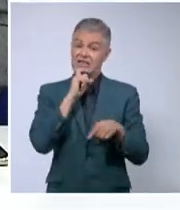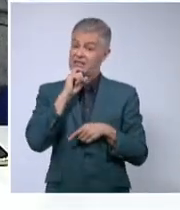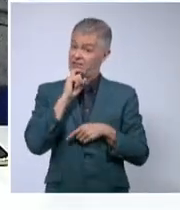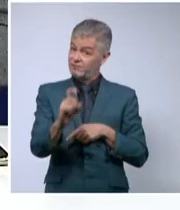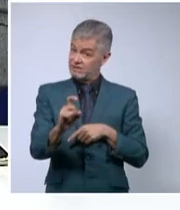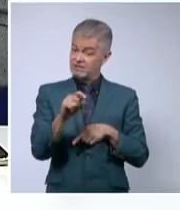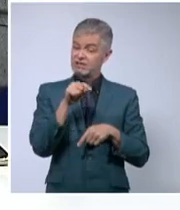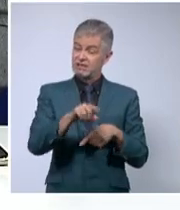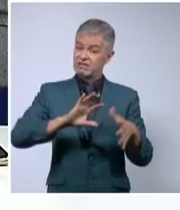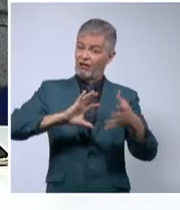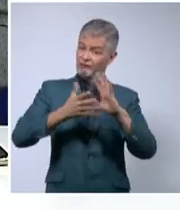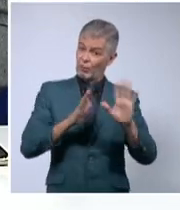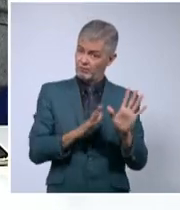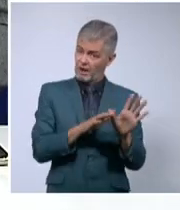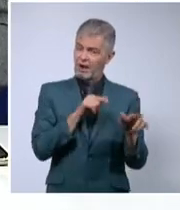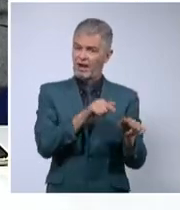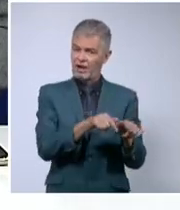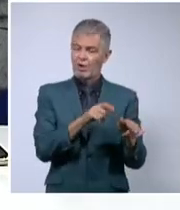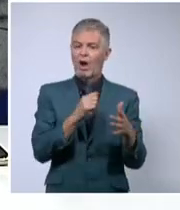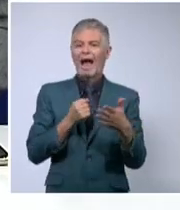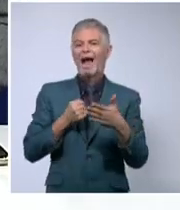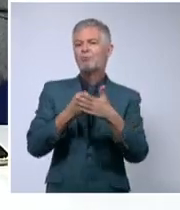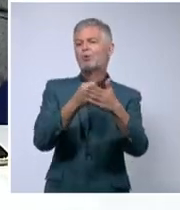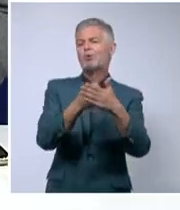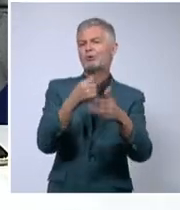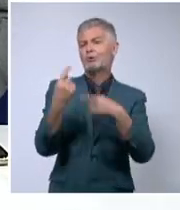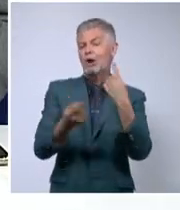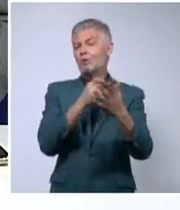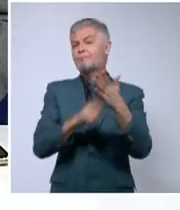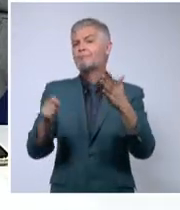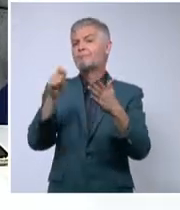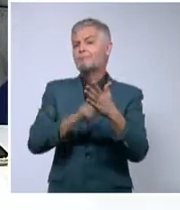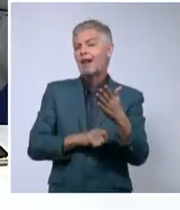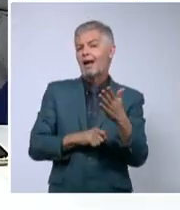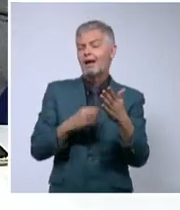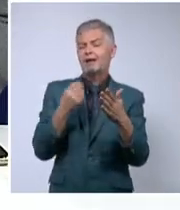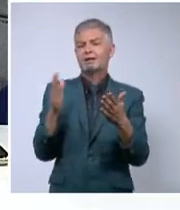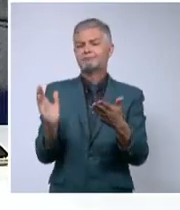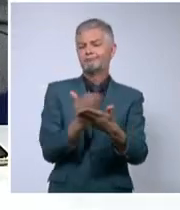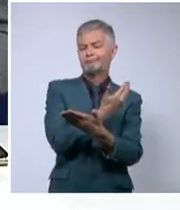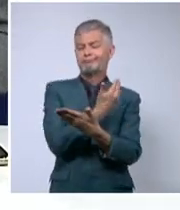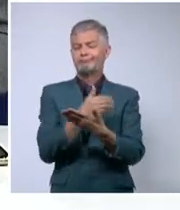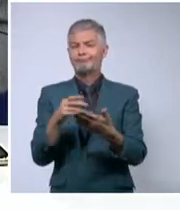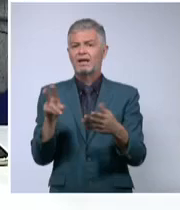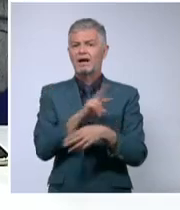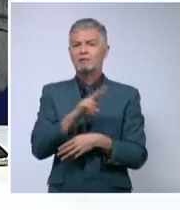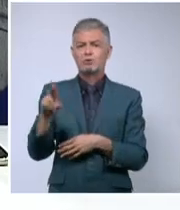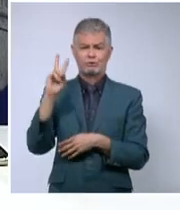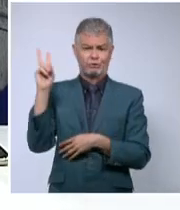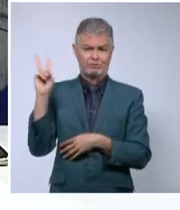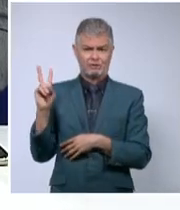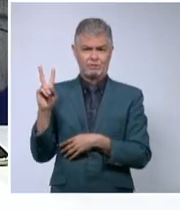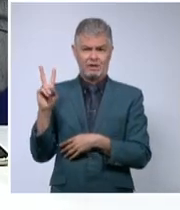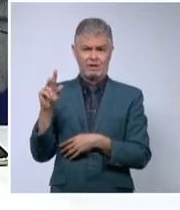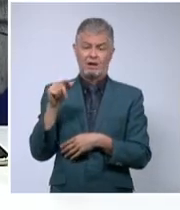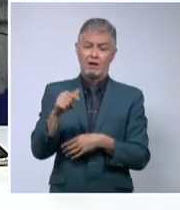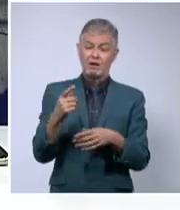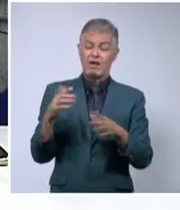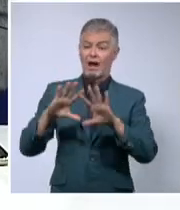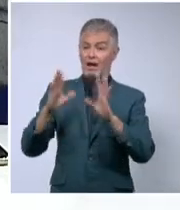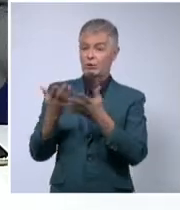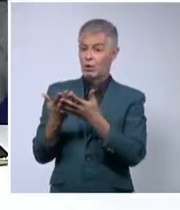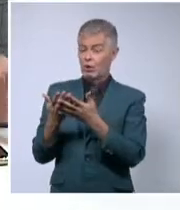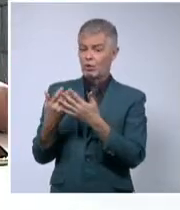estrategia consigan apoyo para un plan más radical, pues sus aliados ya han arriesgado mucho y han recibido